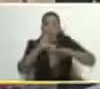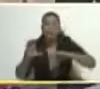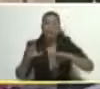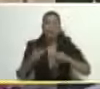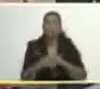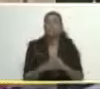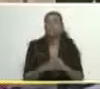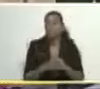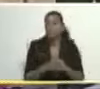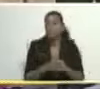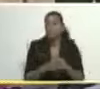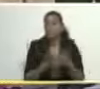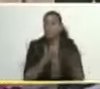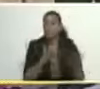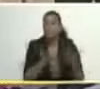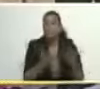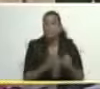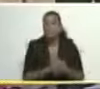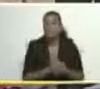Oriental.